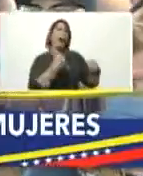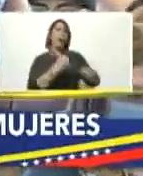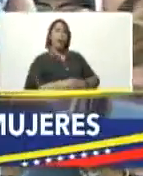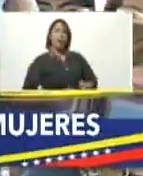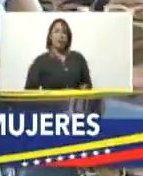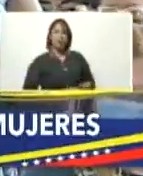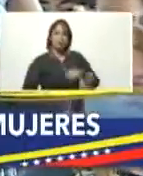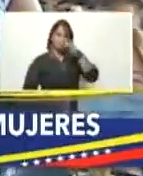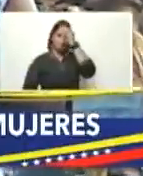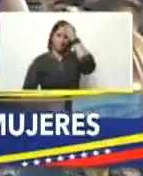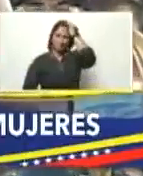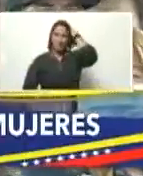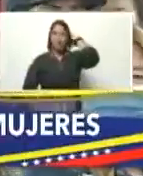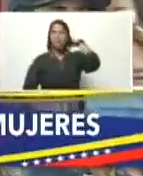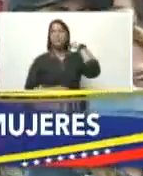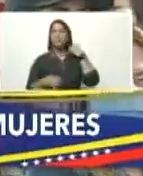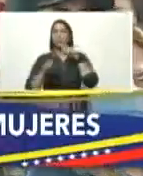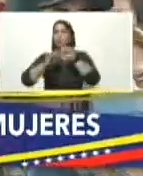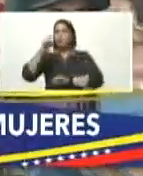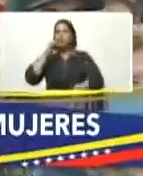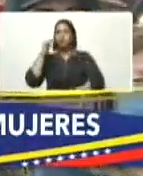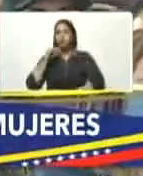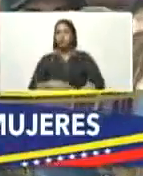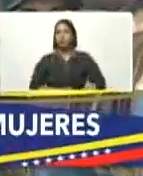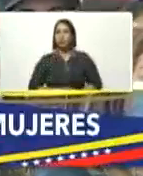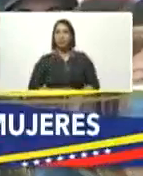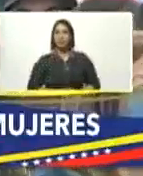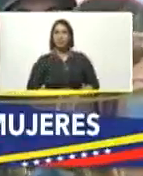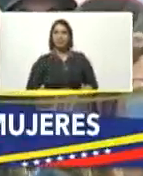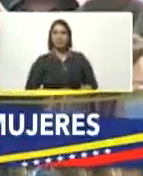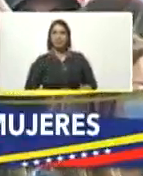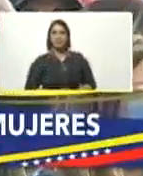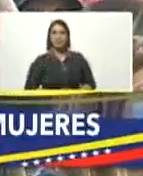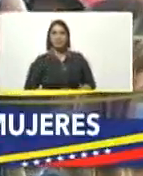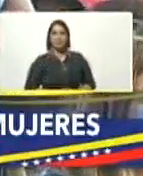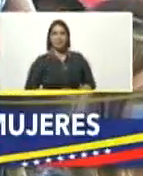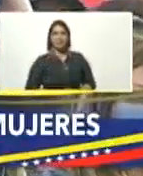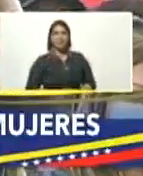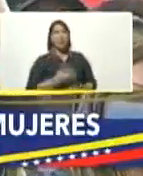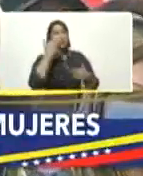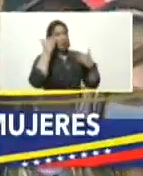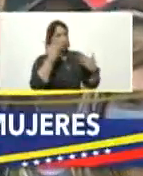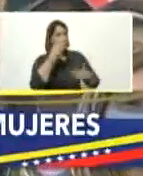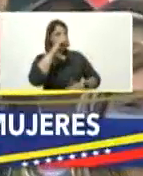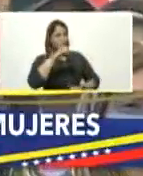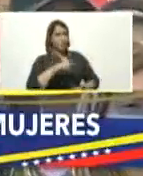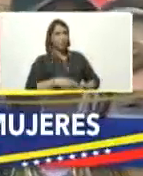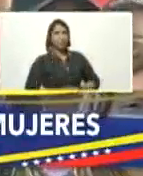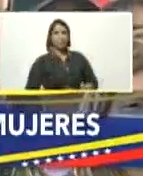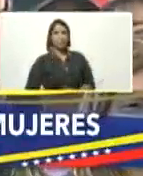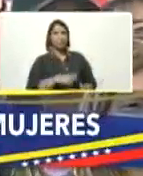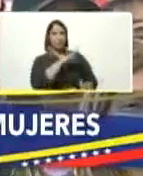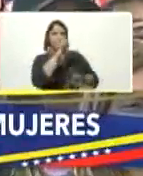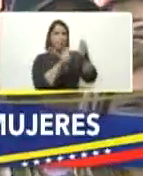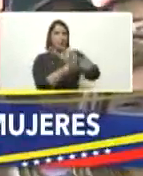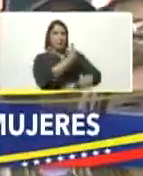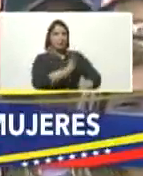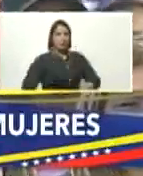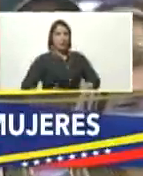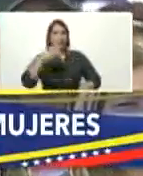ejemplo. Exactamente, super bigote, pues. Super bigote. Saludo también a la vicepresidenta Delcy.